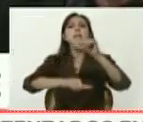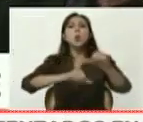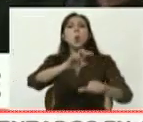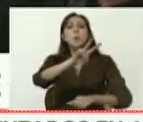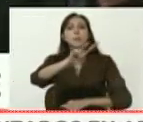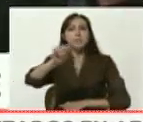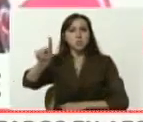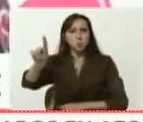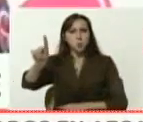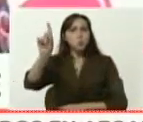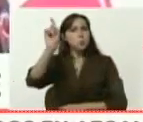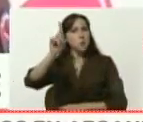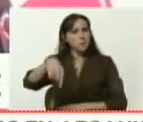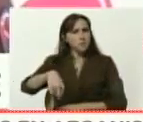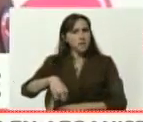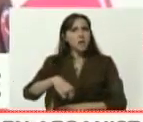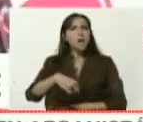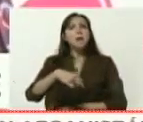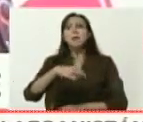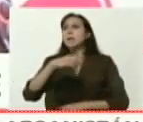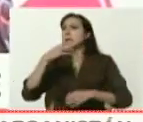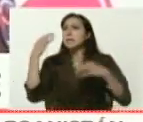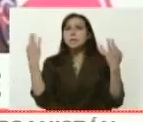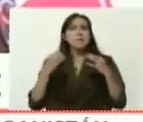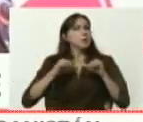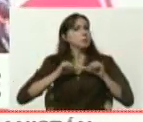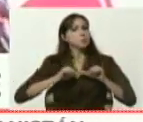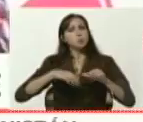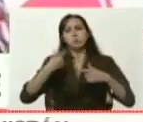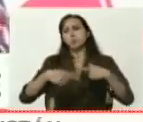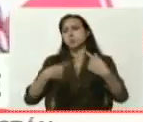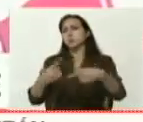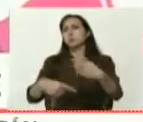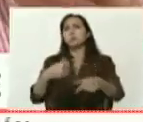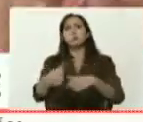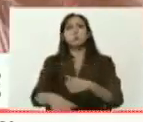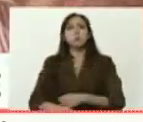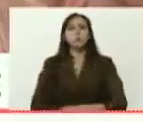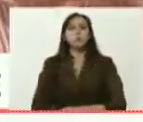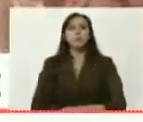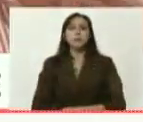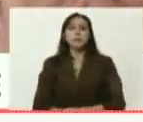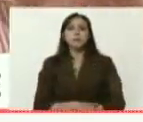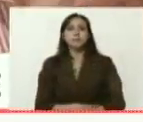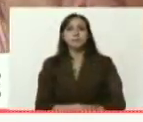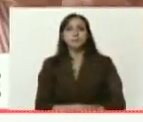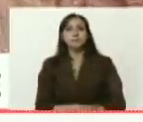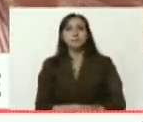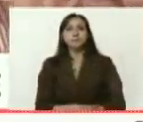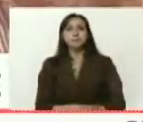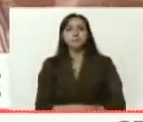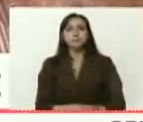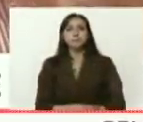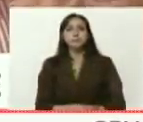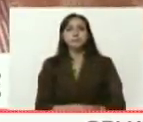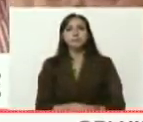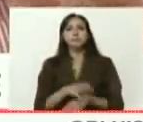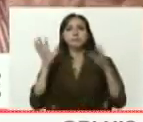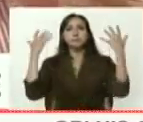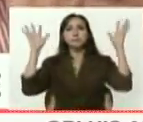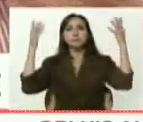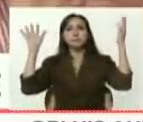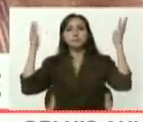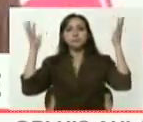en el siglo XXI, en el 22 y por siempre, por todos los siglos que están por venir. Porque